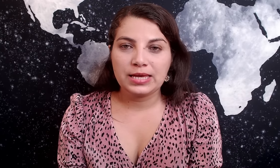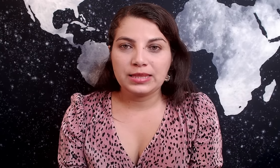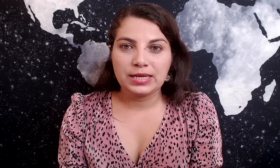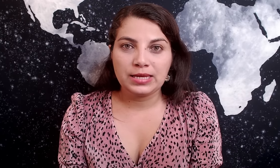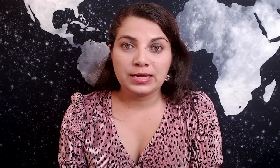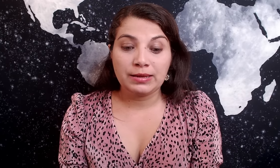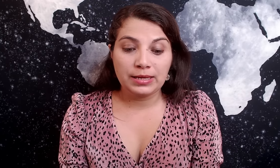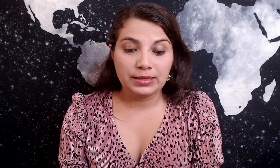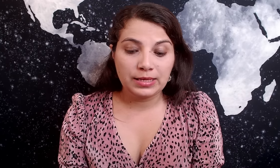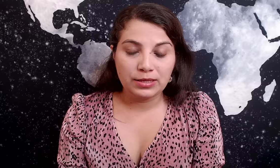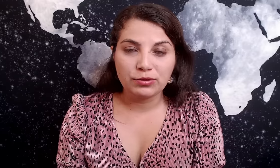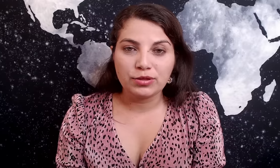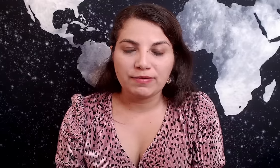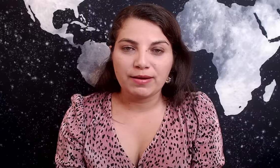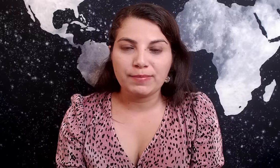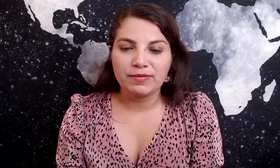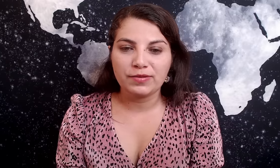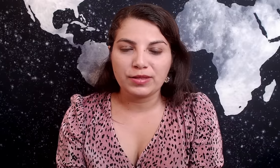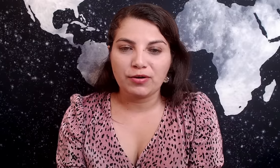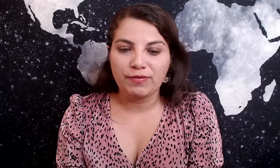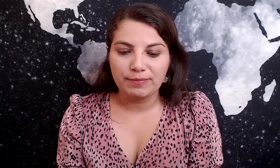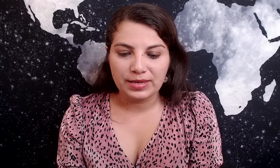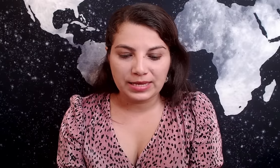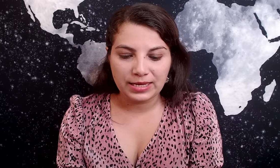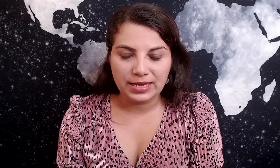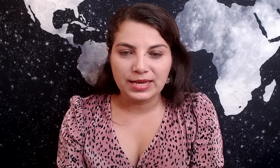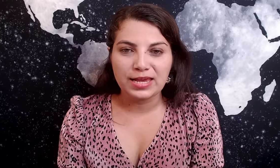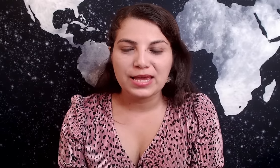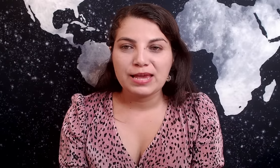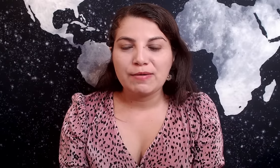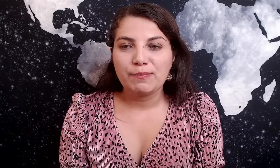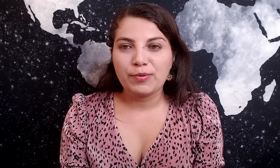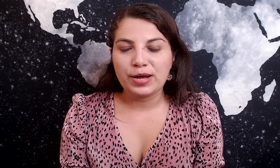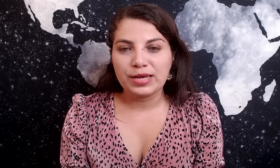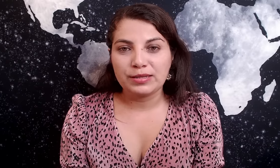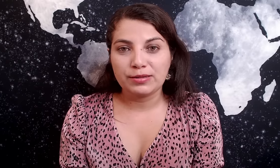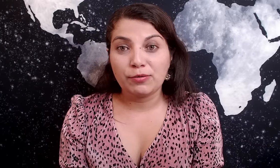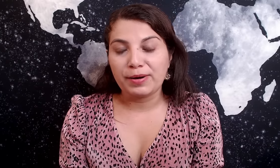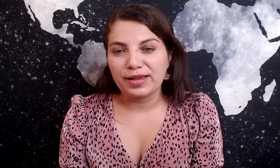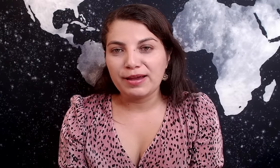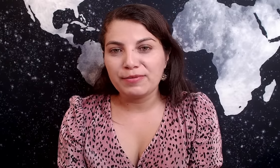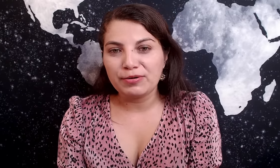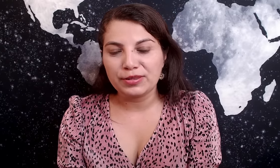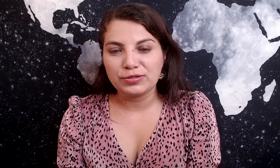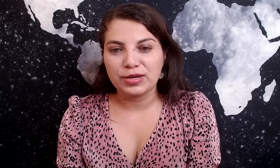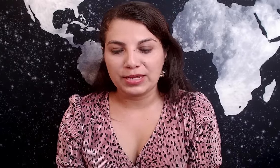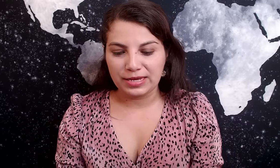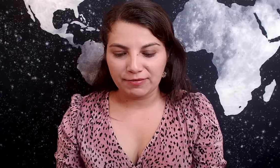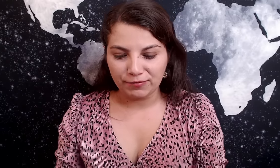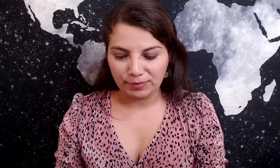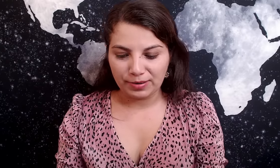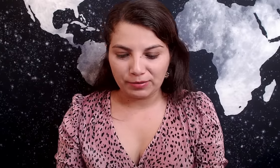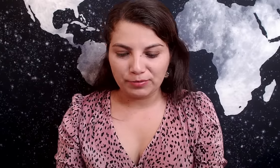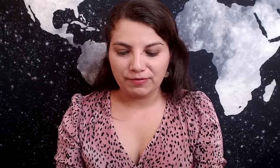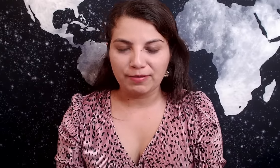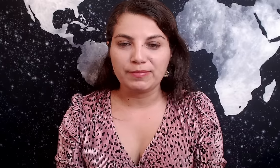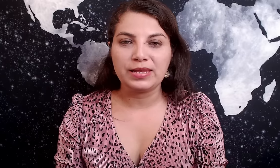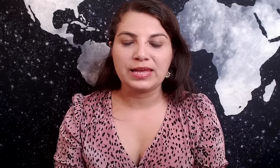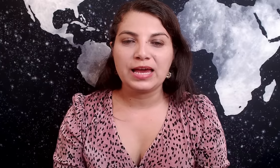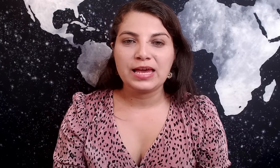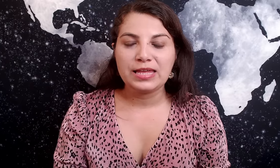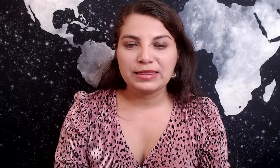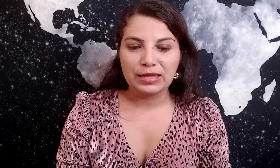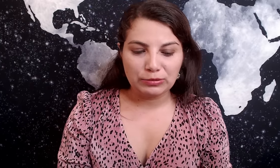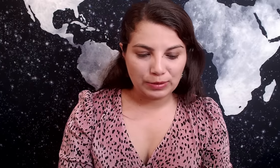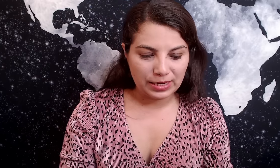que de eso se vean beneficiadas familias que pues, o parejas, mejor dicho, que quieran formar una